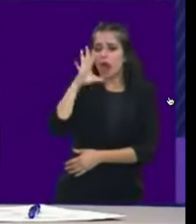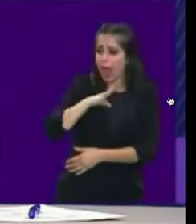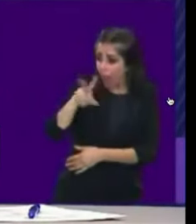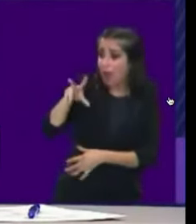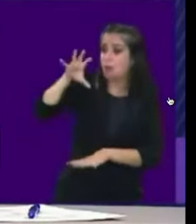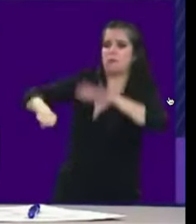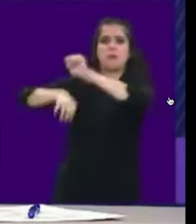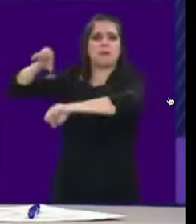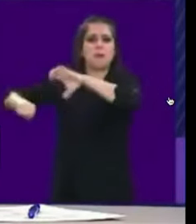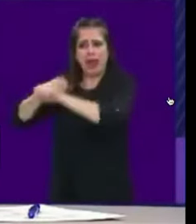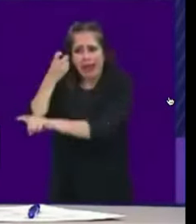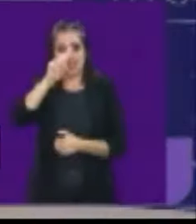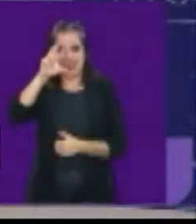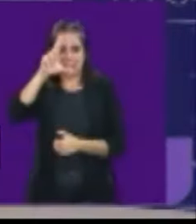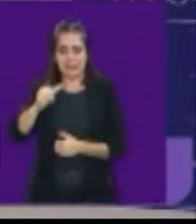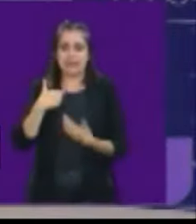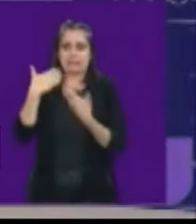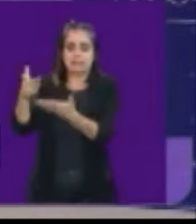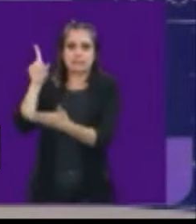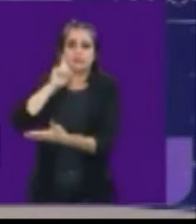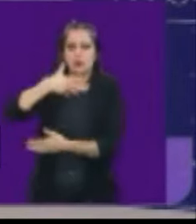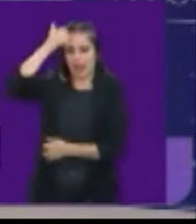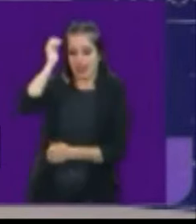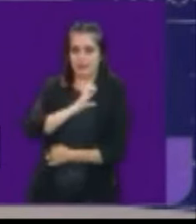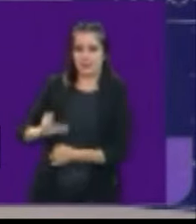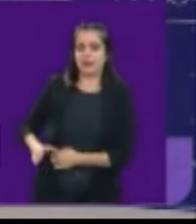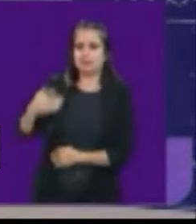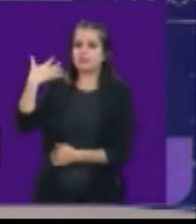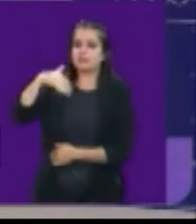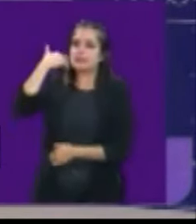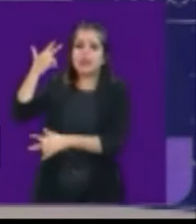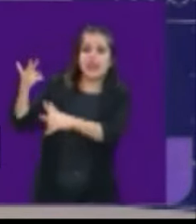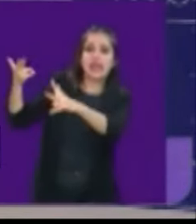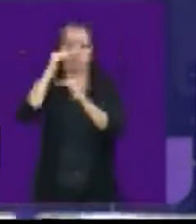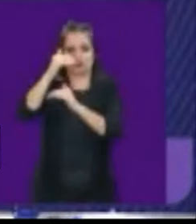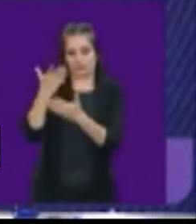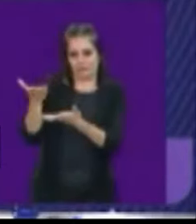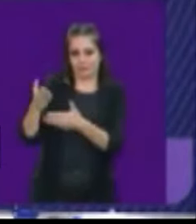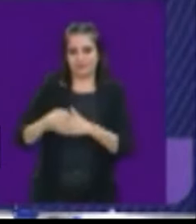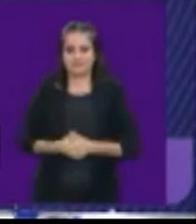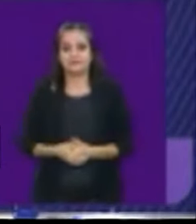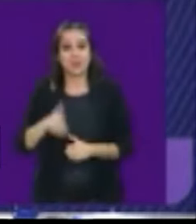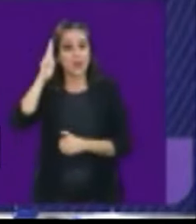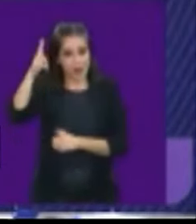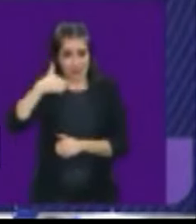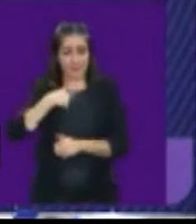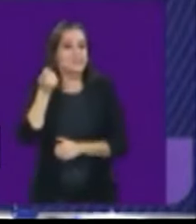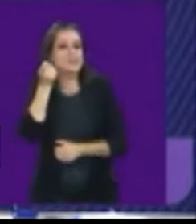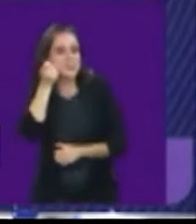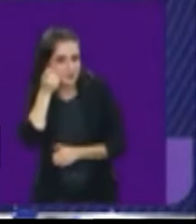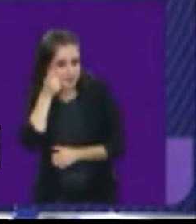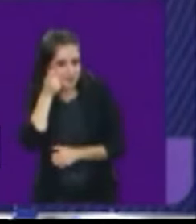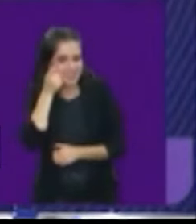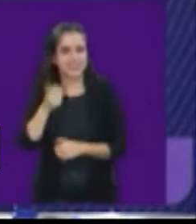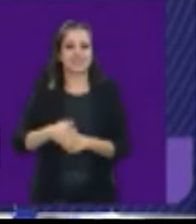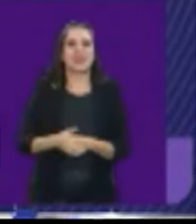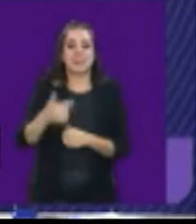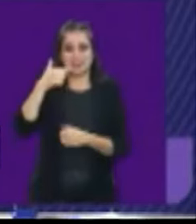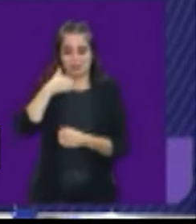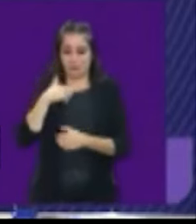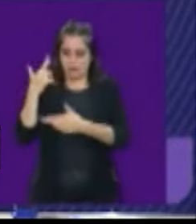4 de cada 10 personas que están presas en las cárceles de la Ciudad de México son por posesión